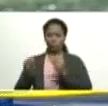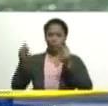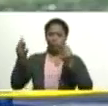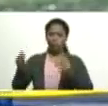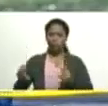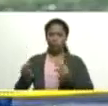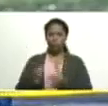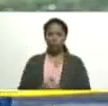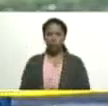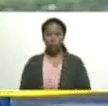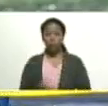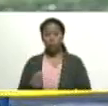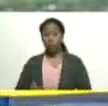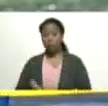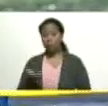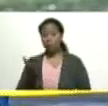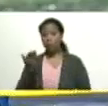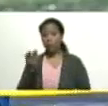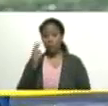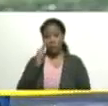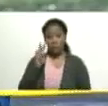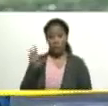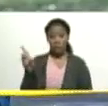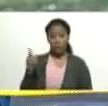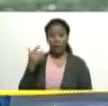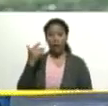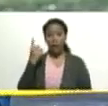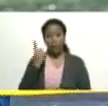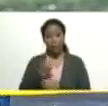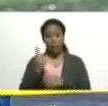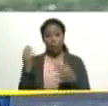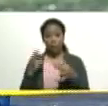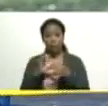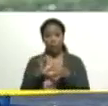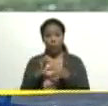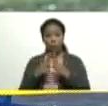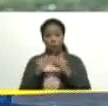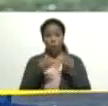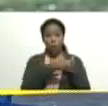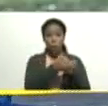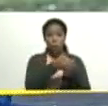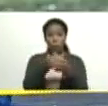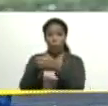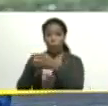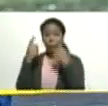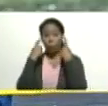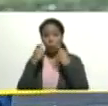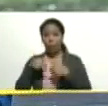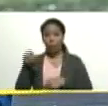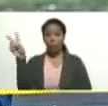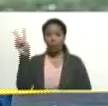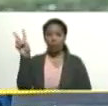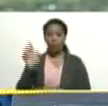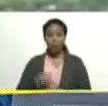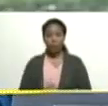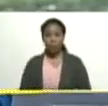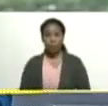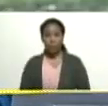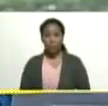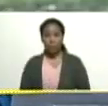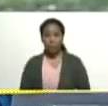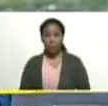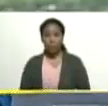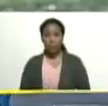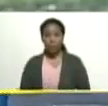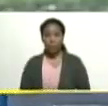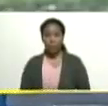Importante tener en cuenta que hay que unir a todos los sectores profesionales del país, ¿no? A